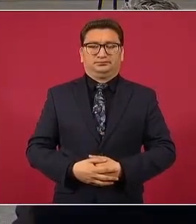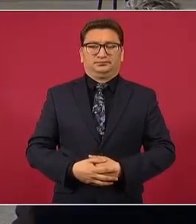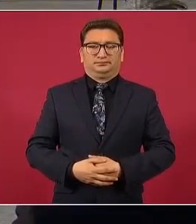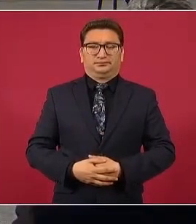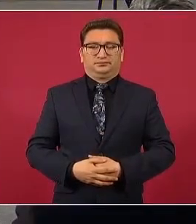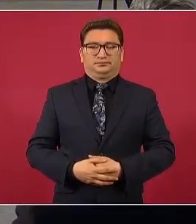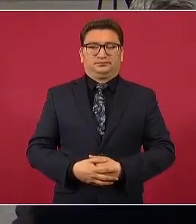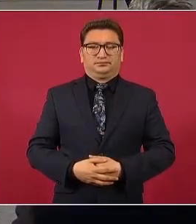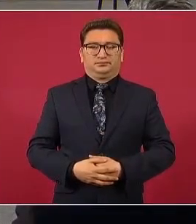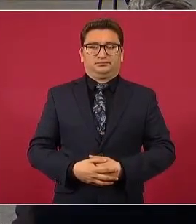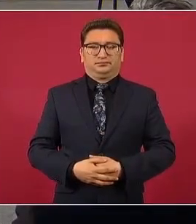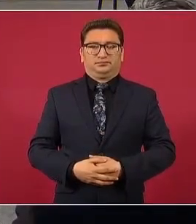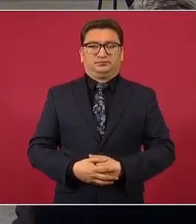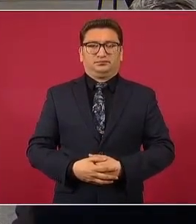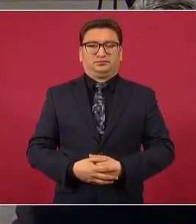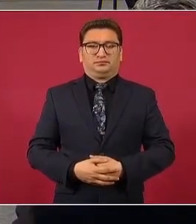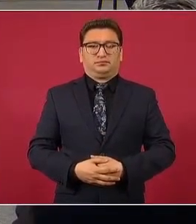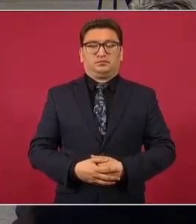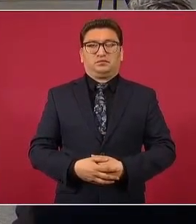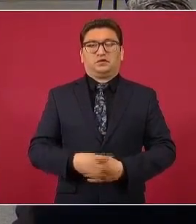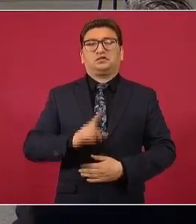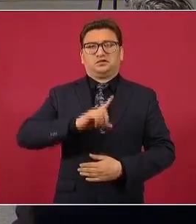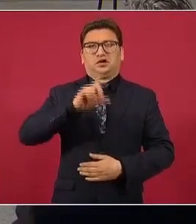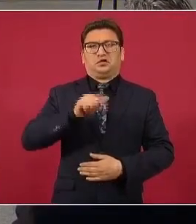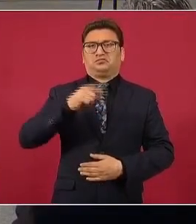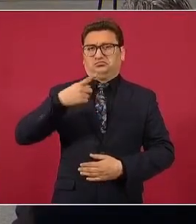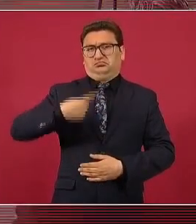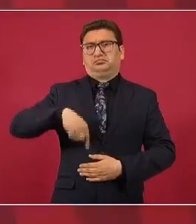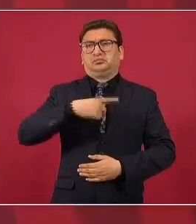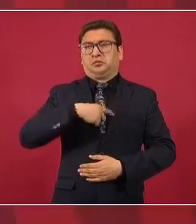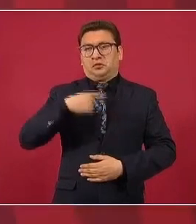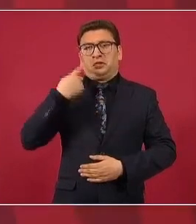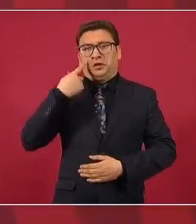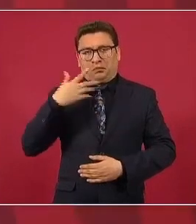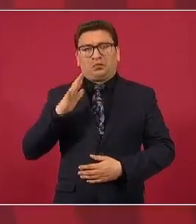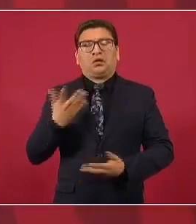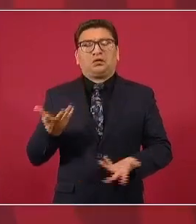¿De dónde se Y ya nosotros vemos